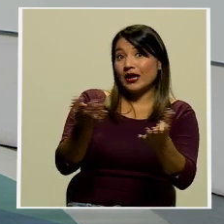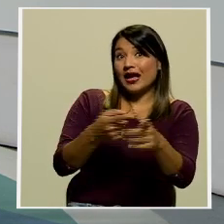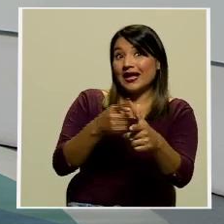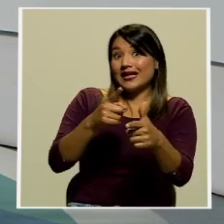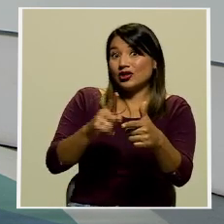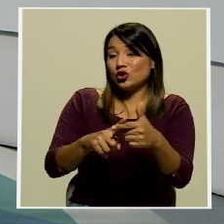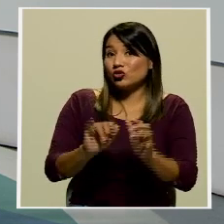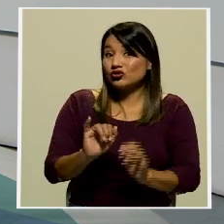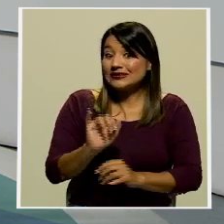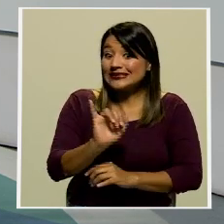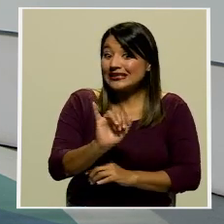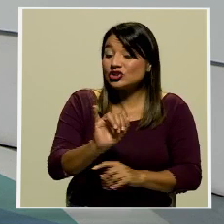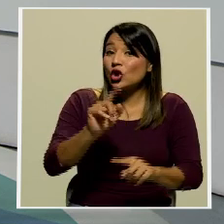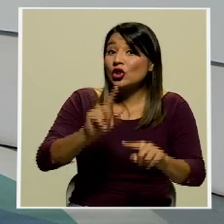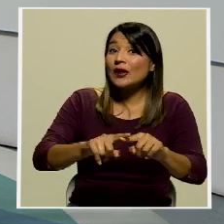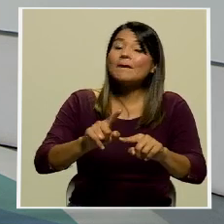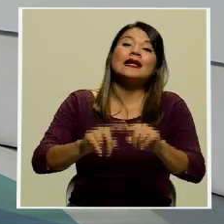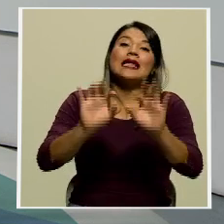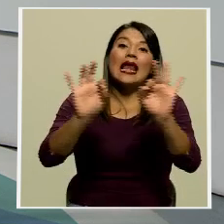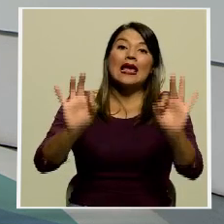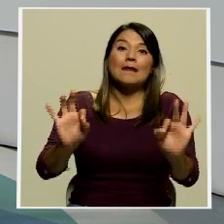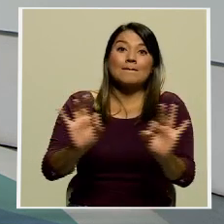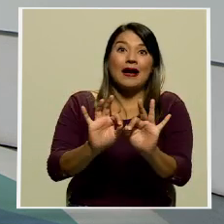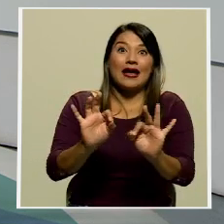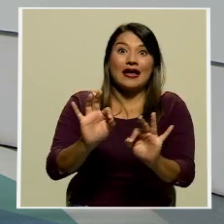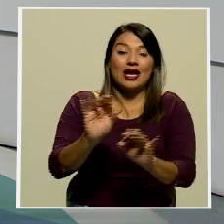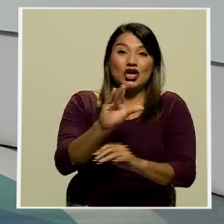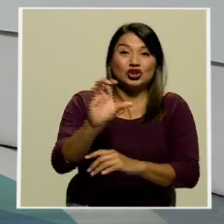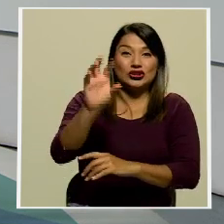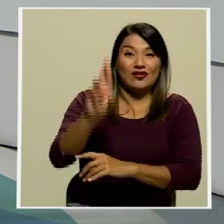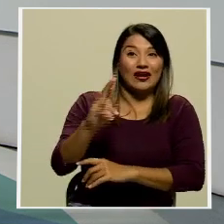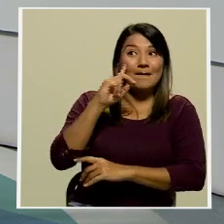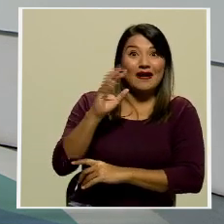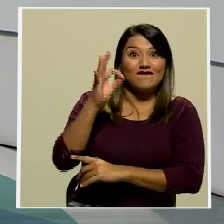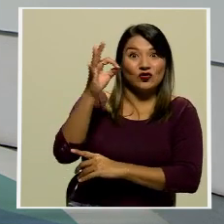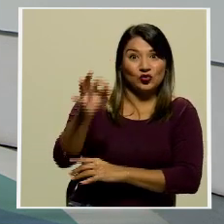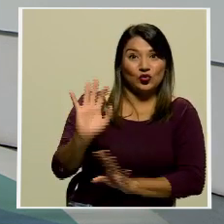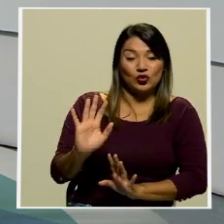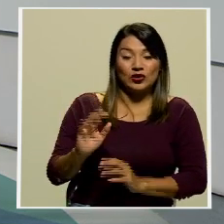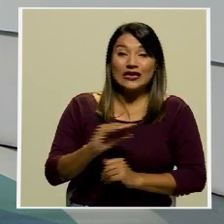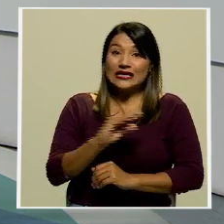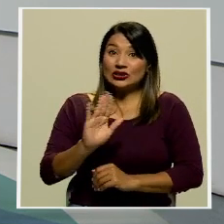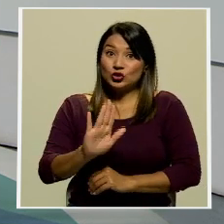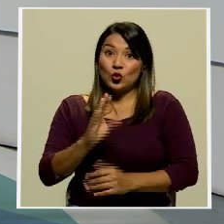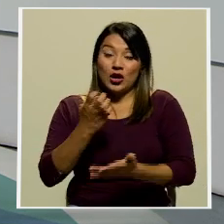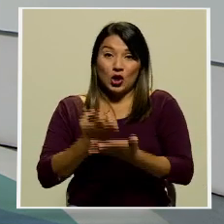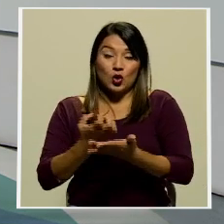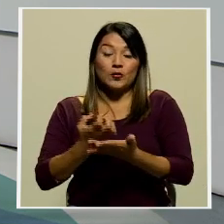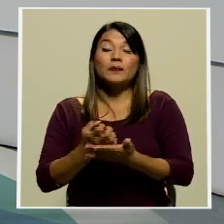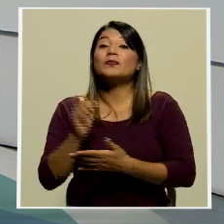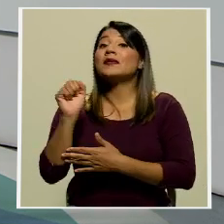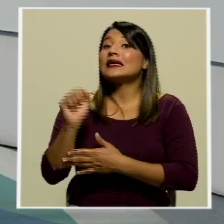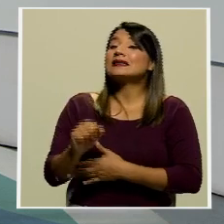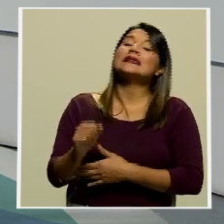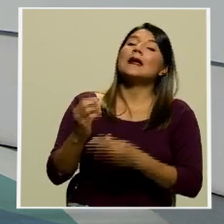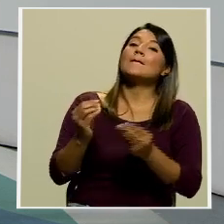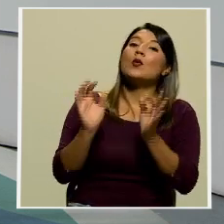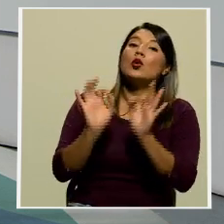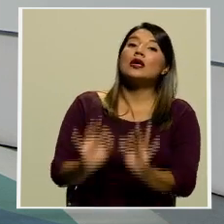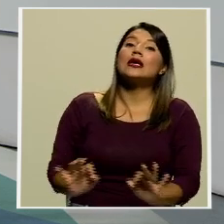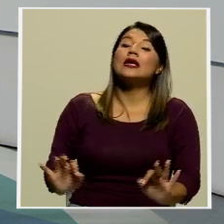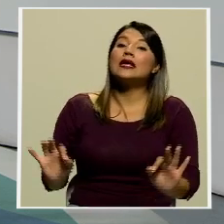una presentación para el futuro de la economía costarricense. Precisamente mucho de la importancia y la insistencia